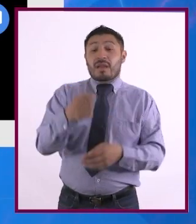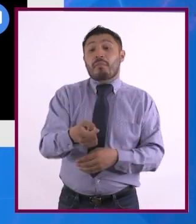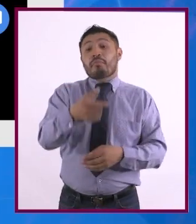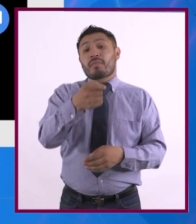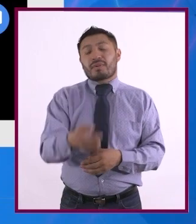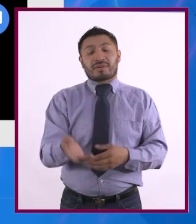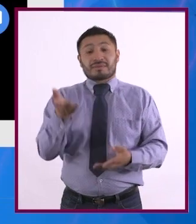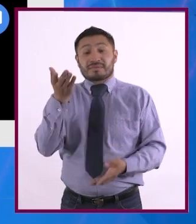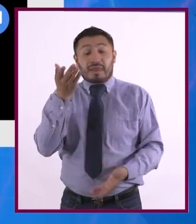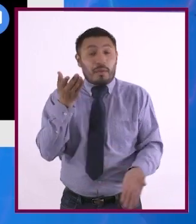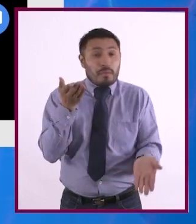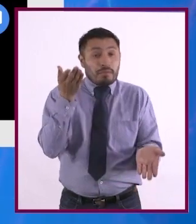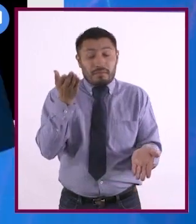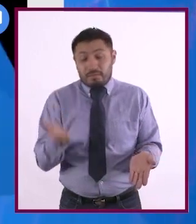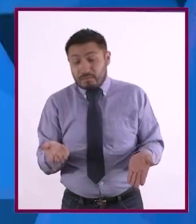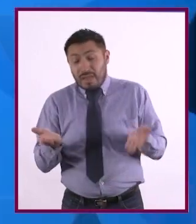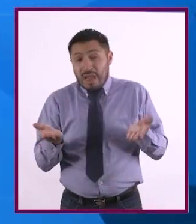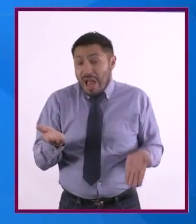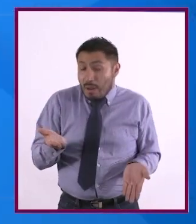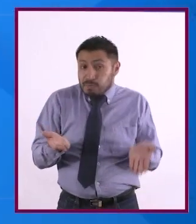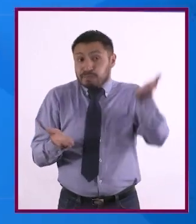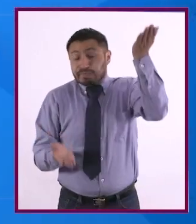las personas que necesitan realmente un órgano.